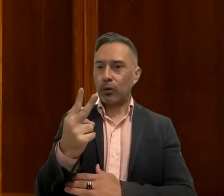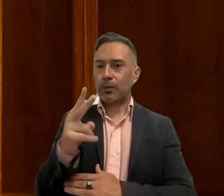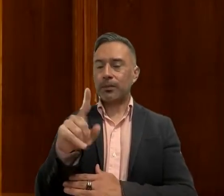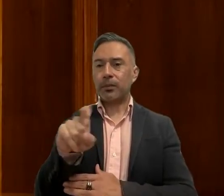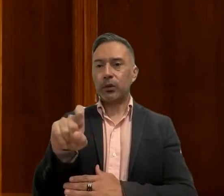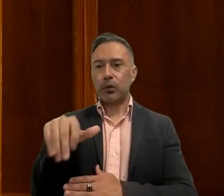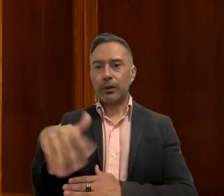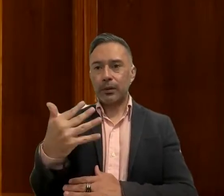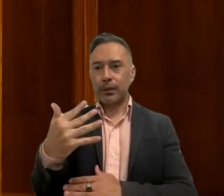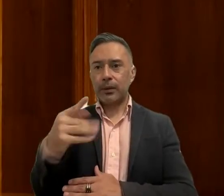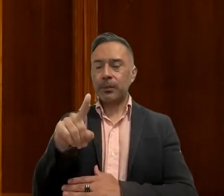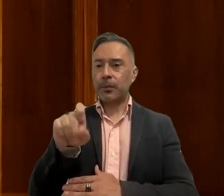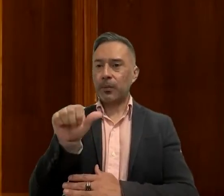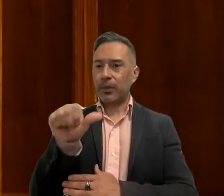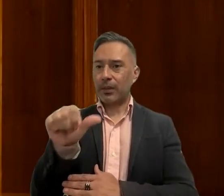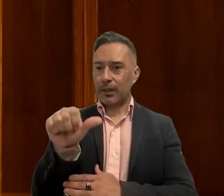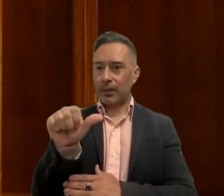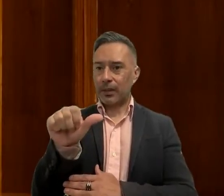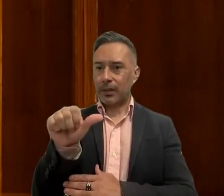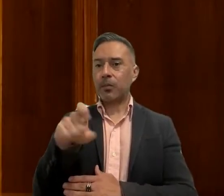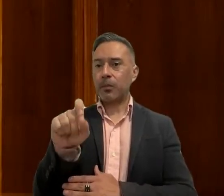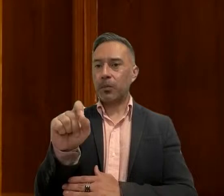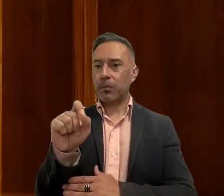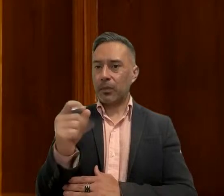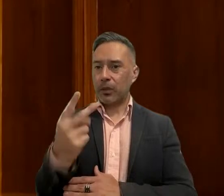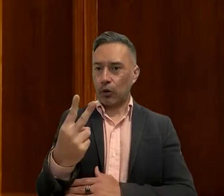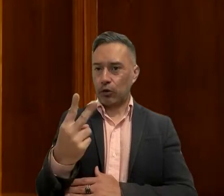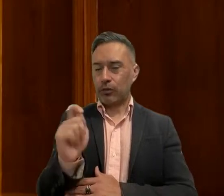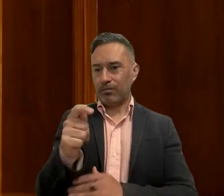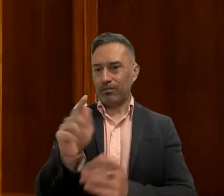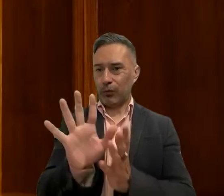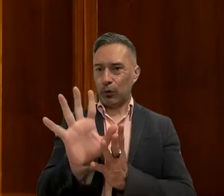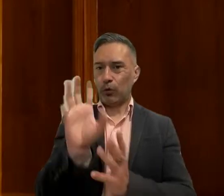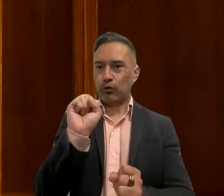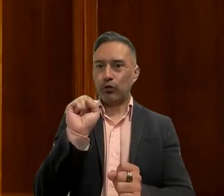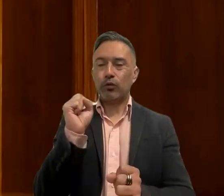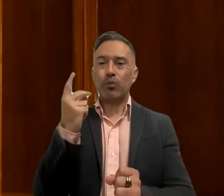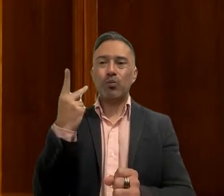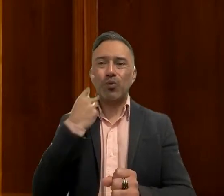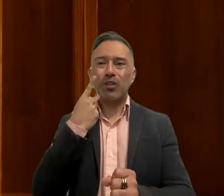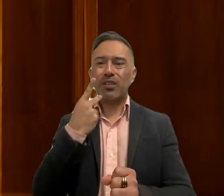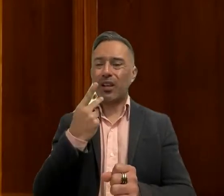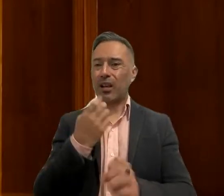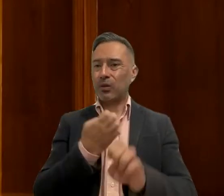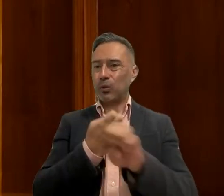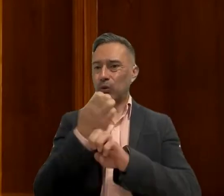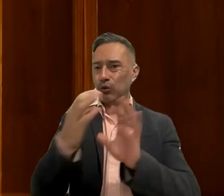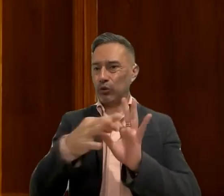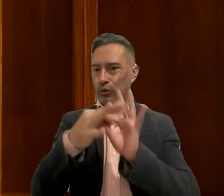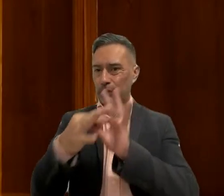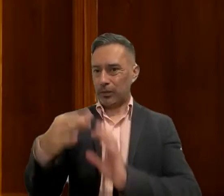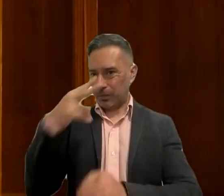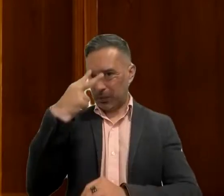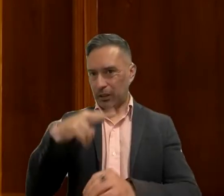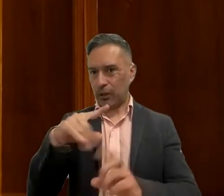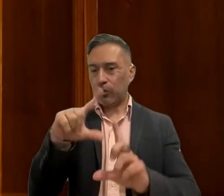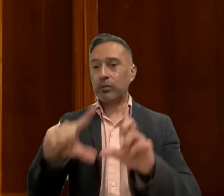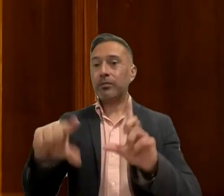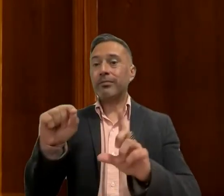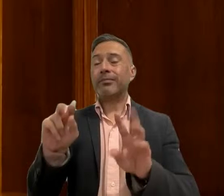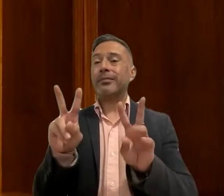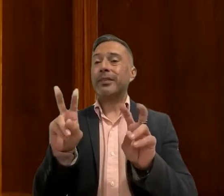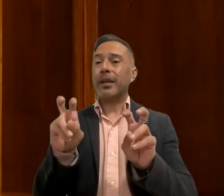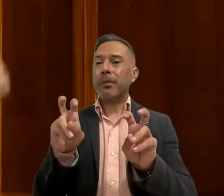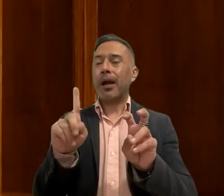115, 116 y 122 de la Constitución Política de los Estados Unidos Mexicanos en materia de